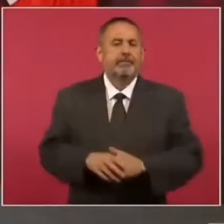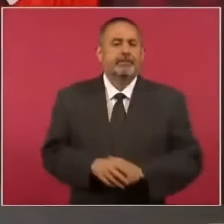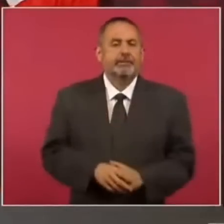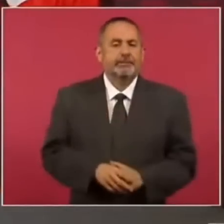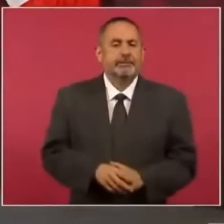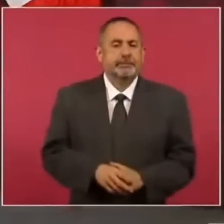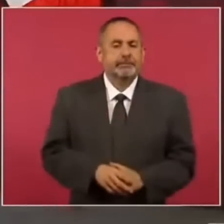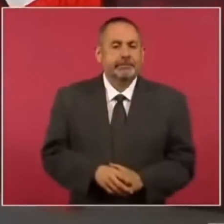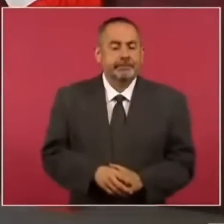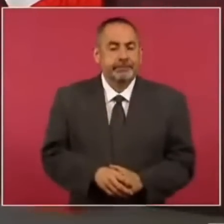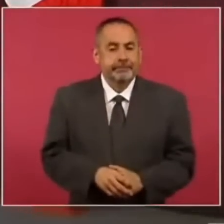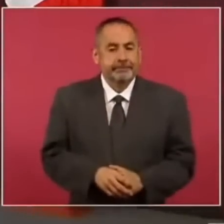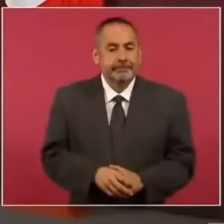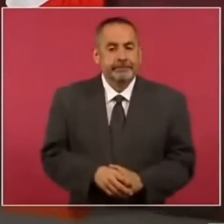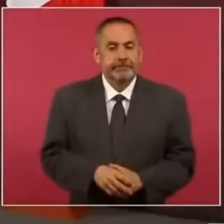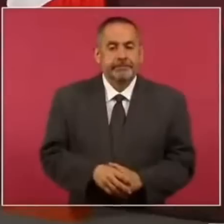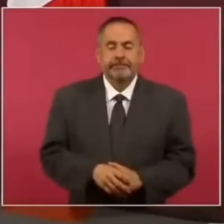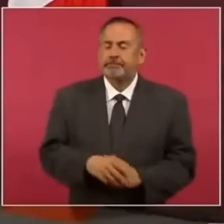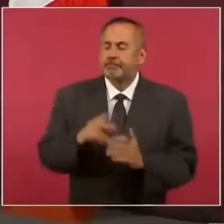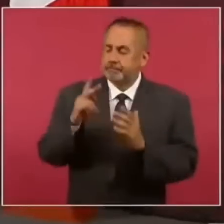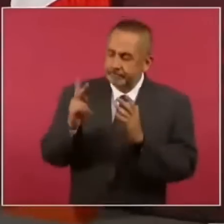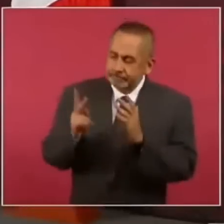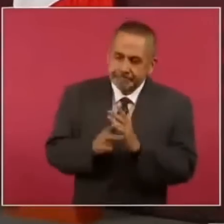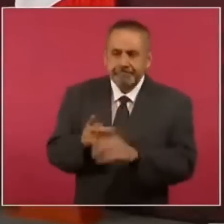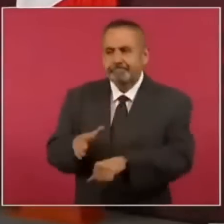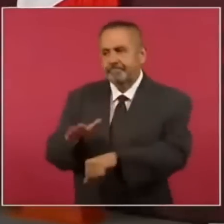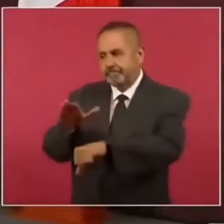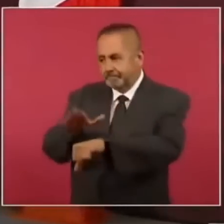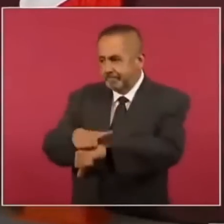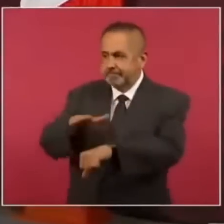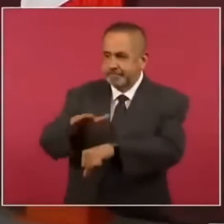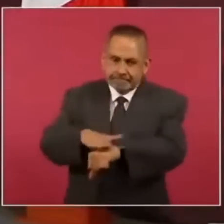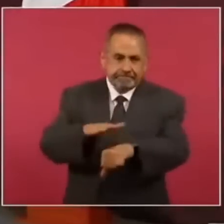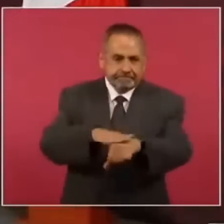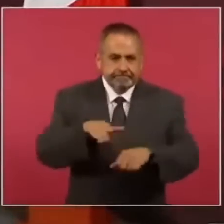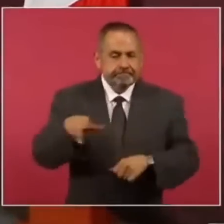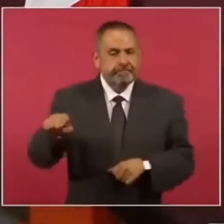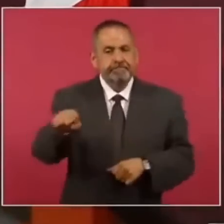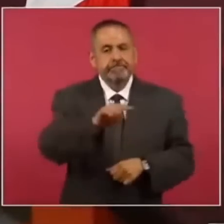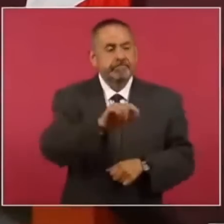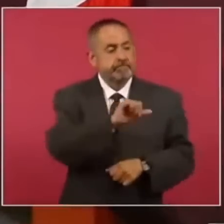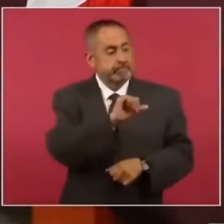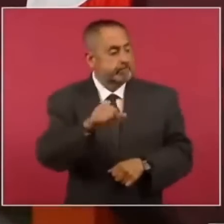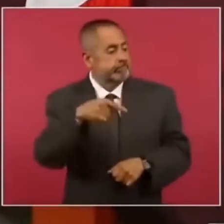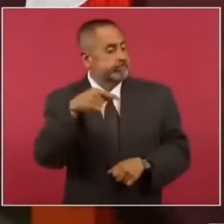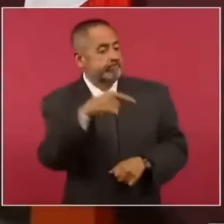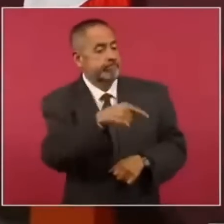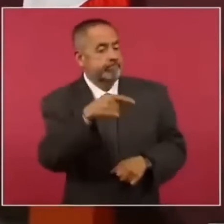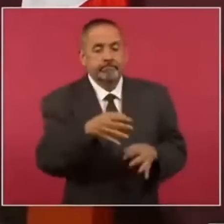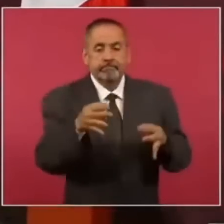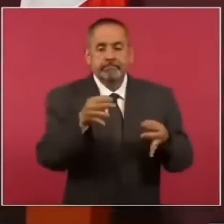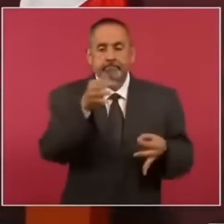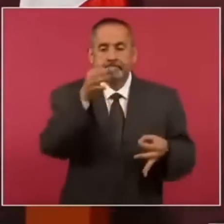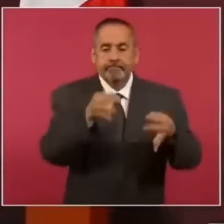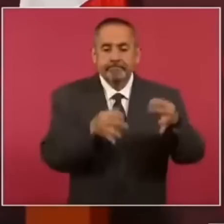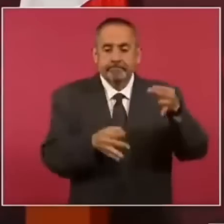Aquí aprovecho para volver a hacer un llamado a los ministros de la